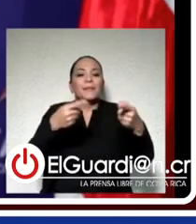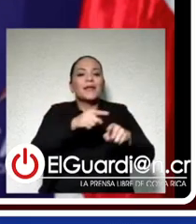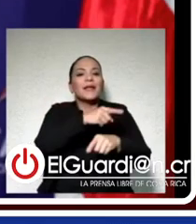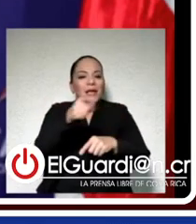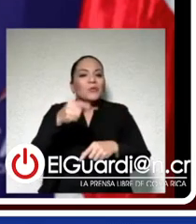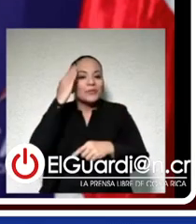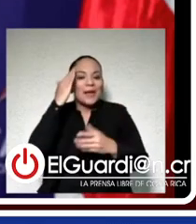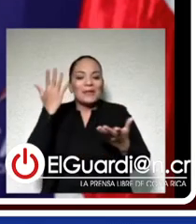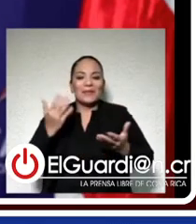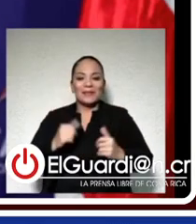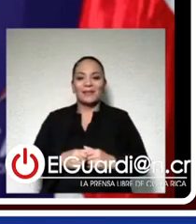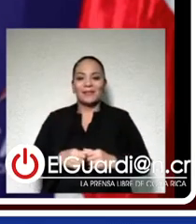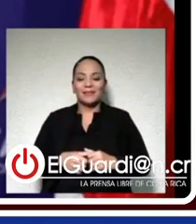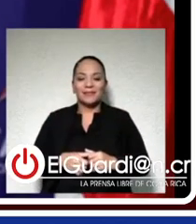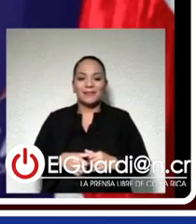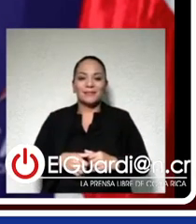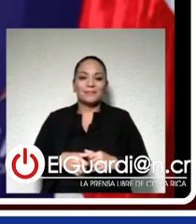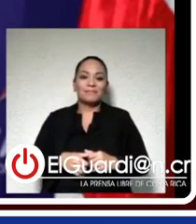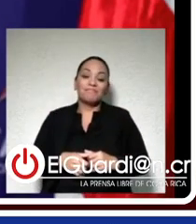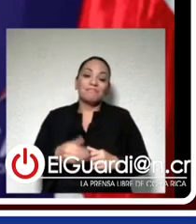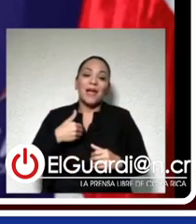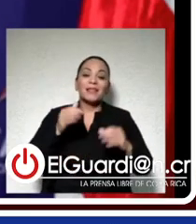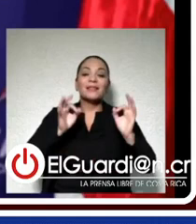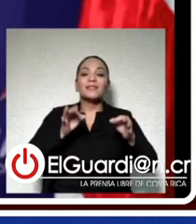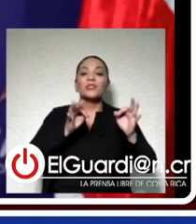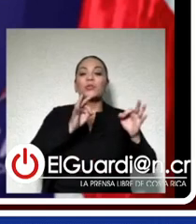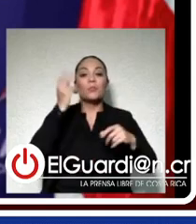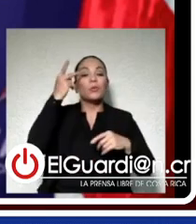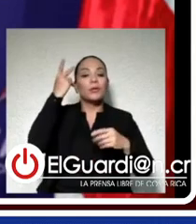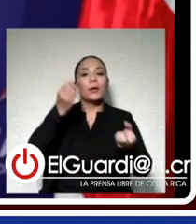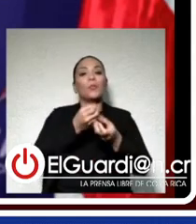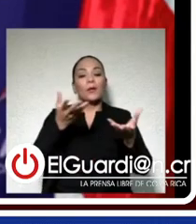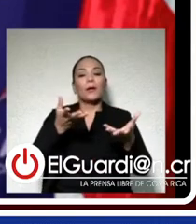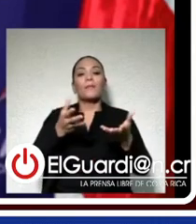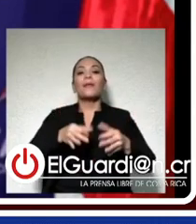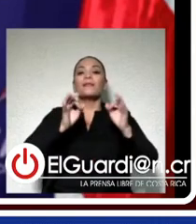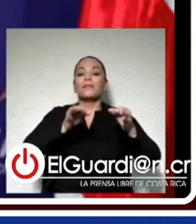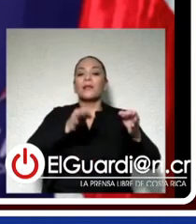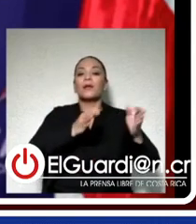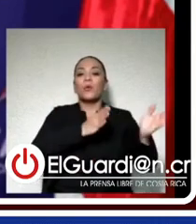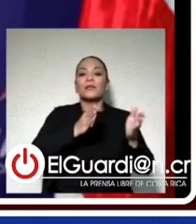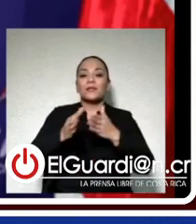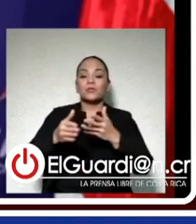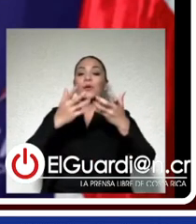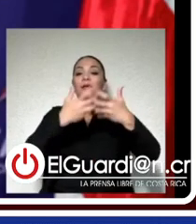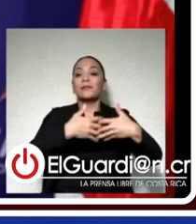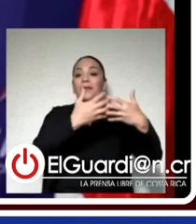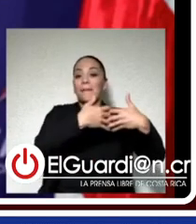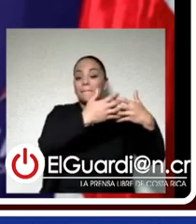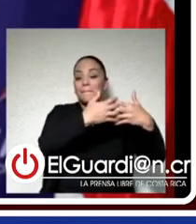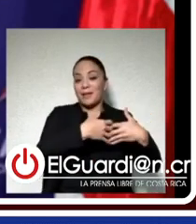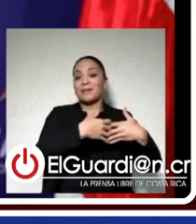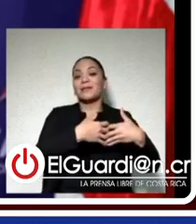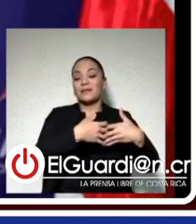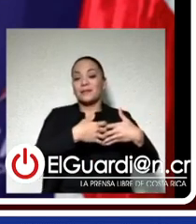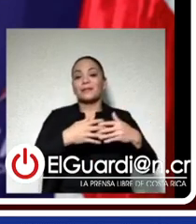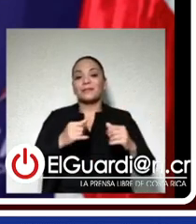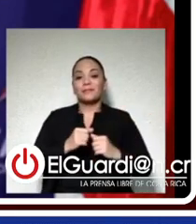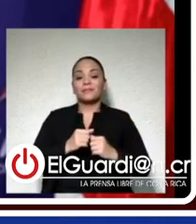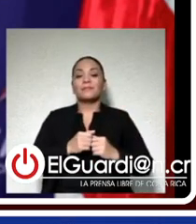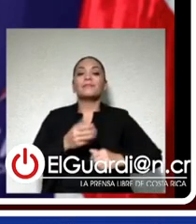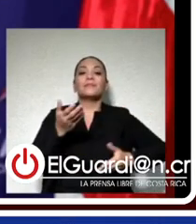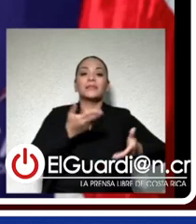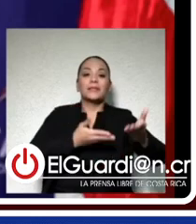saben, y decisiones de política pública que van a determinar la organización industrial de los